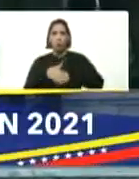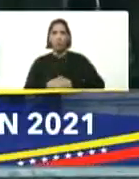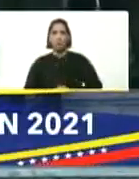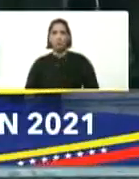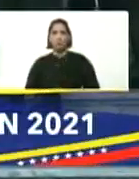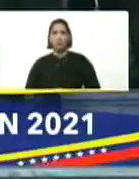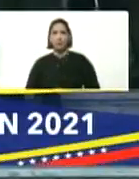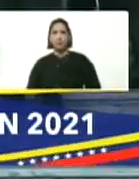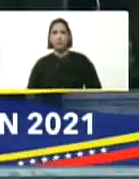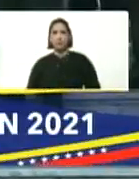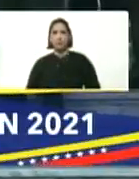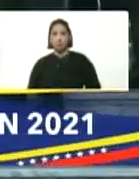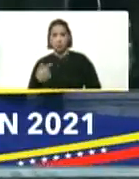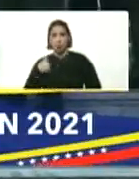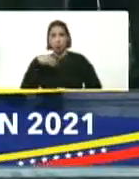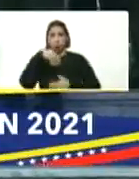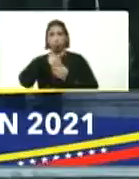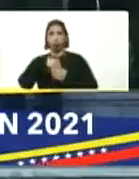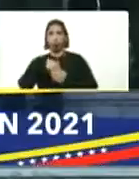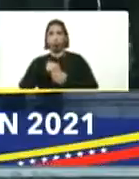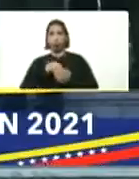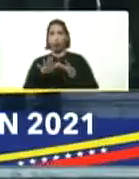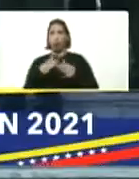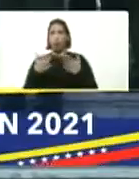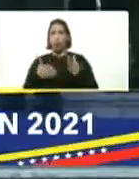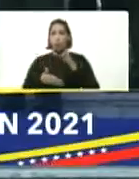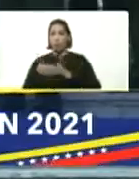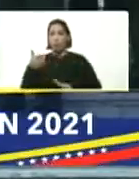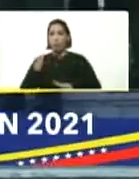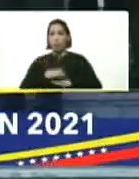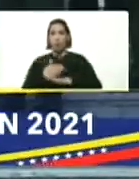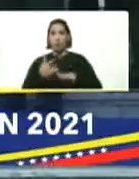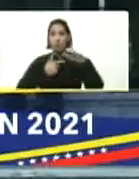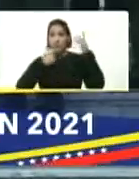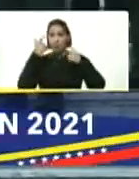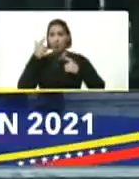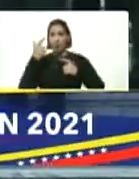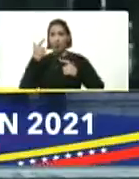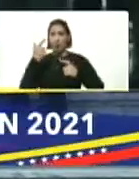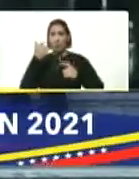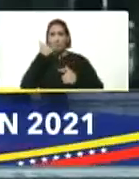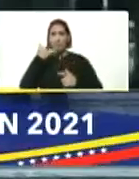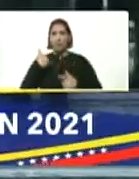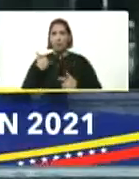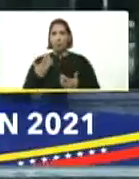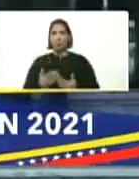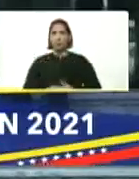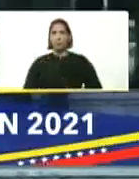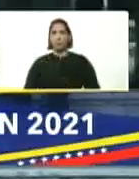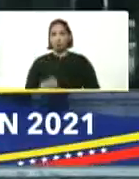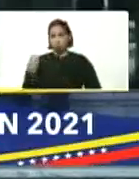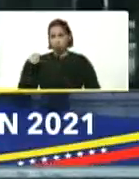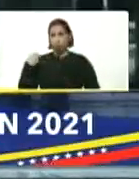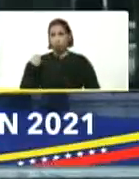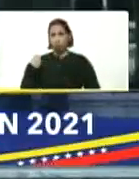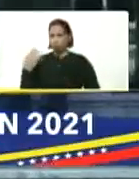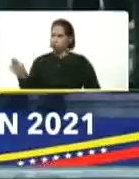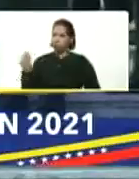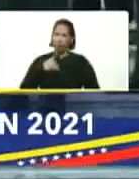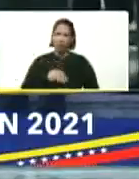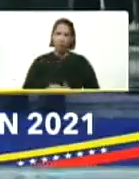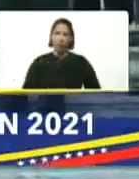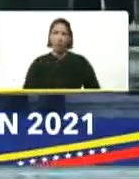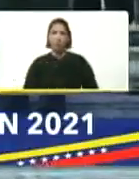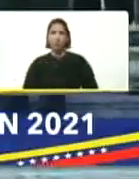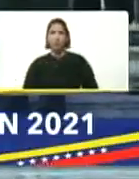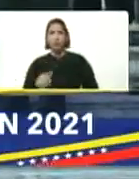Estuve allí. Y cuando me fui, porque el comandante Chávez me llamó, Nicolás, vente,